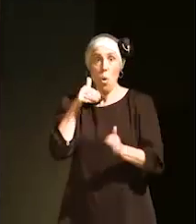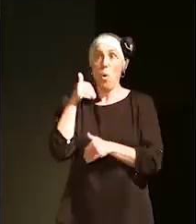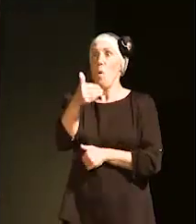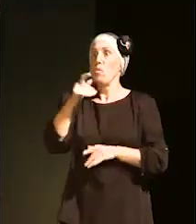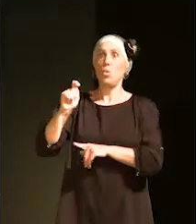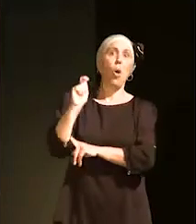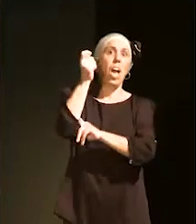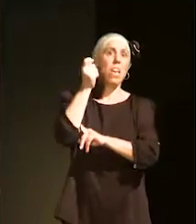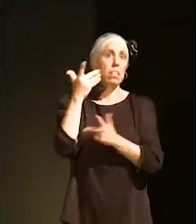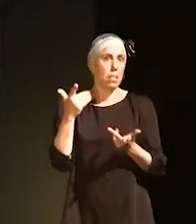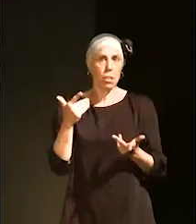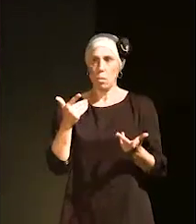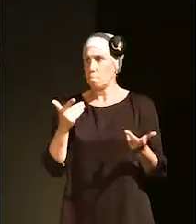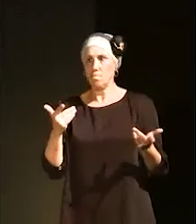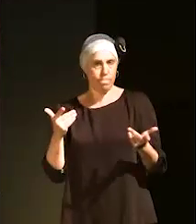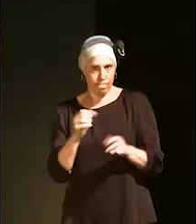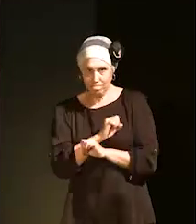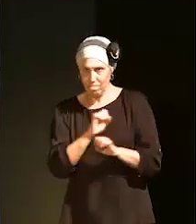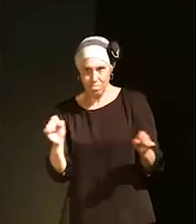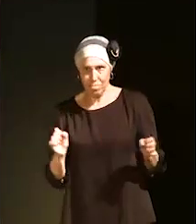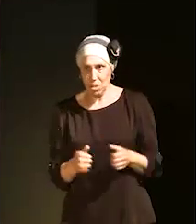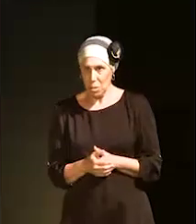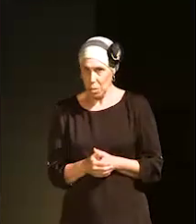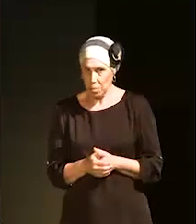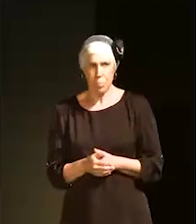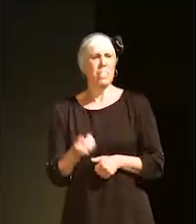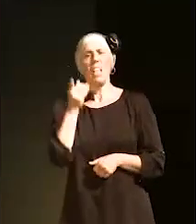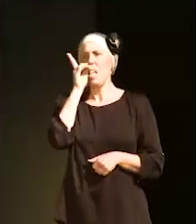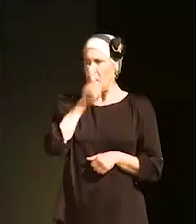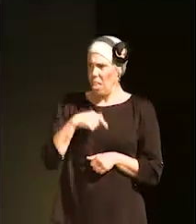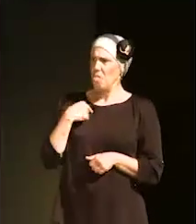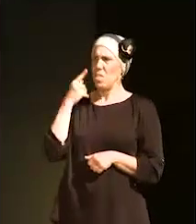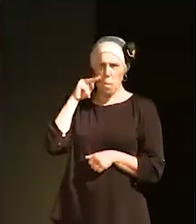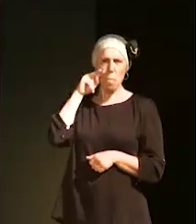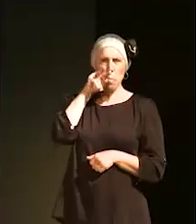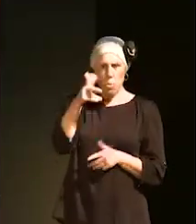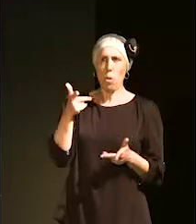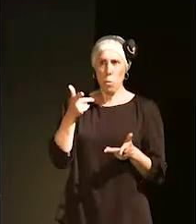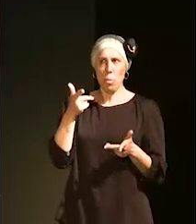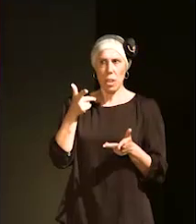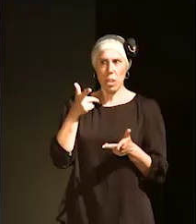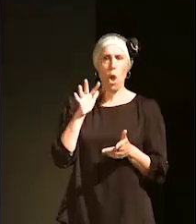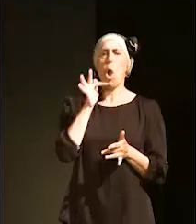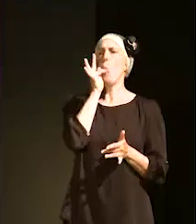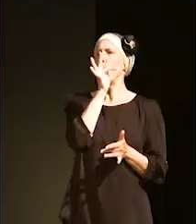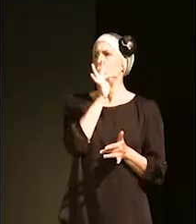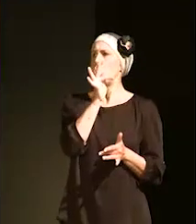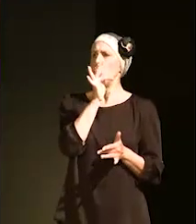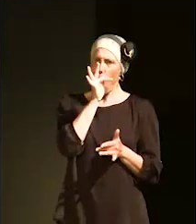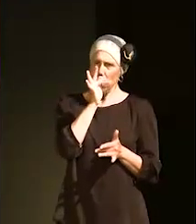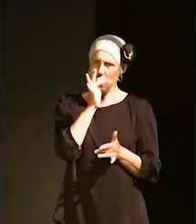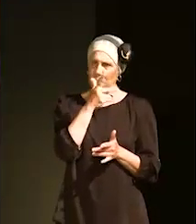estrellato alguno hemos visto también como en la parte positiva emergen de las escuelas